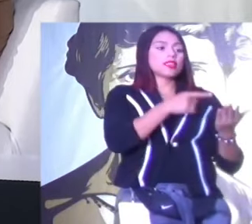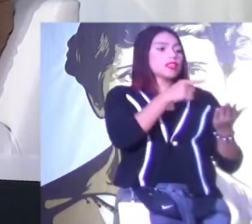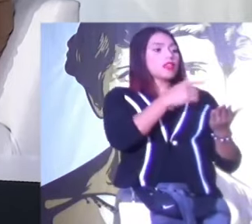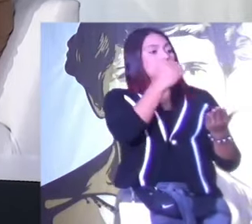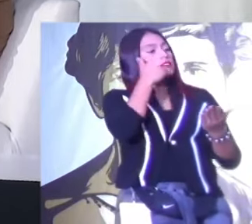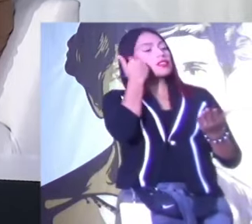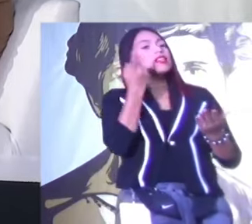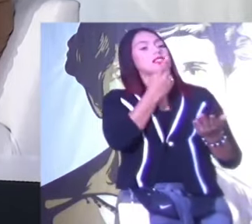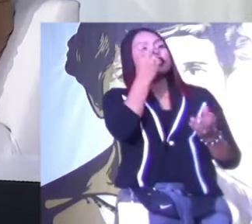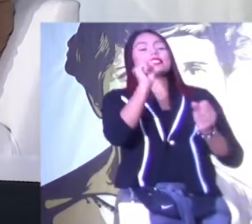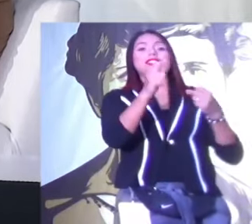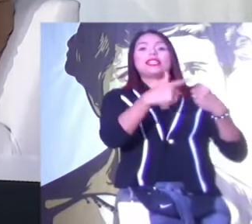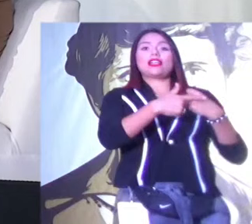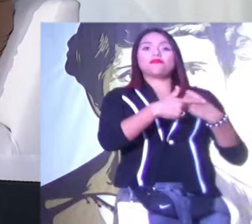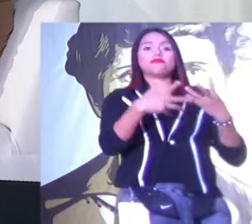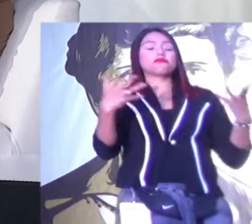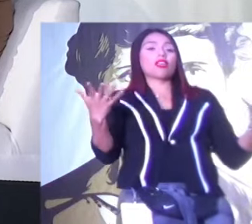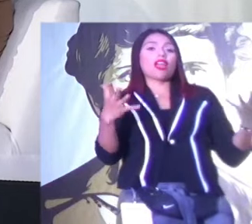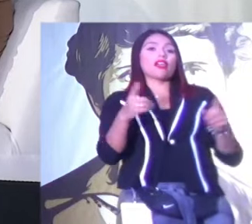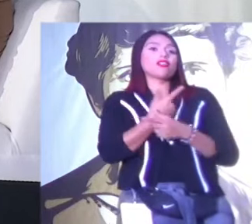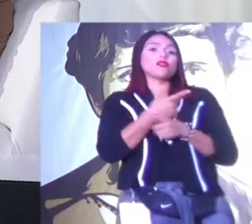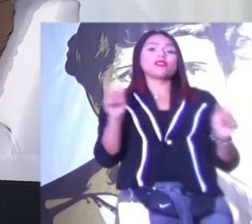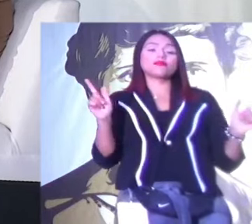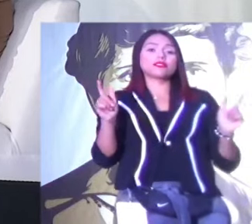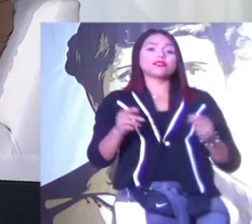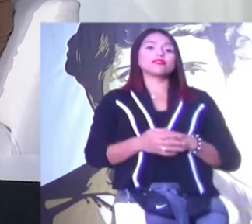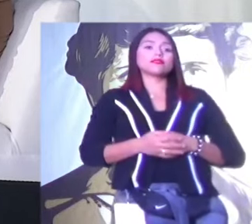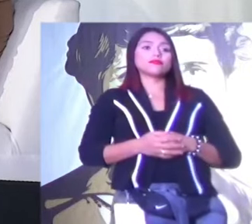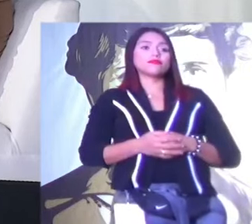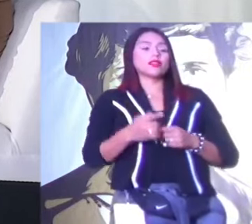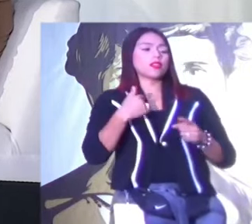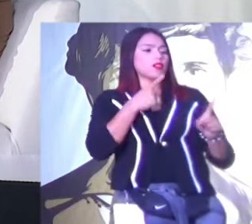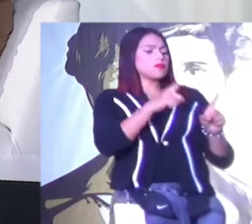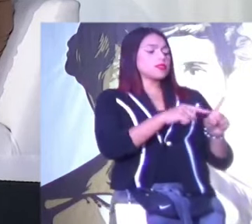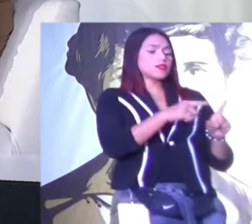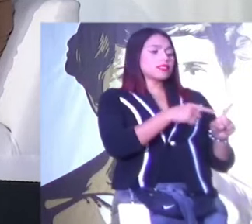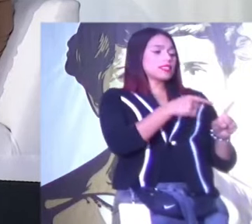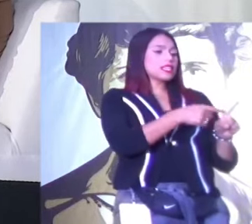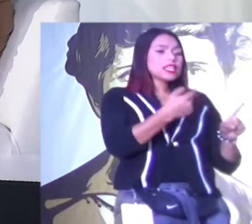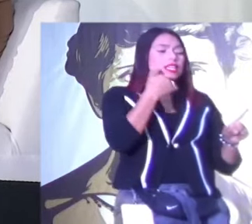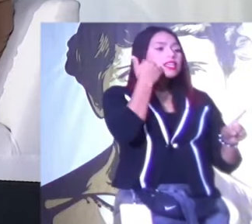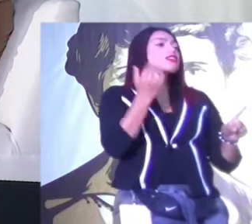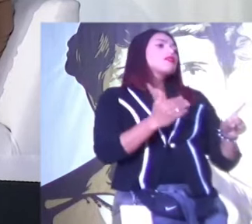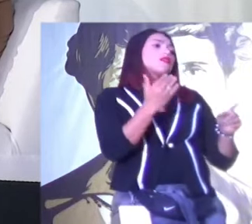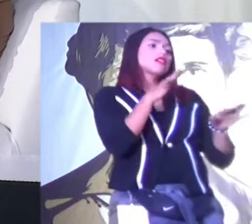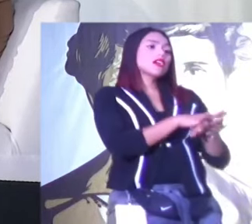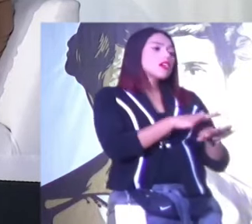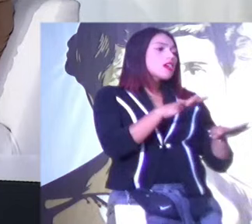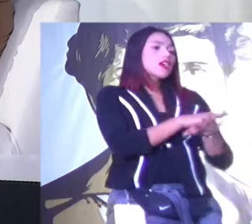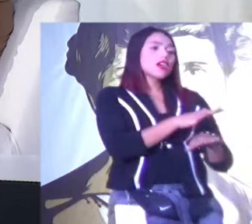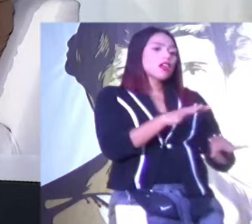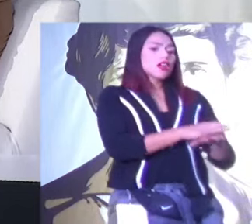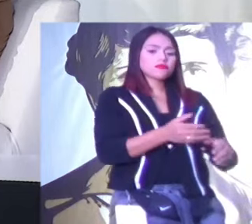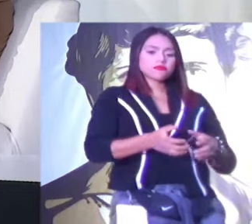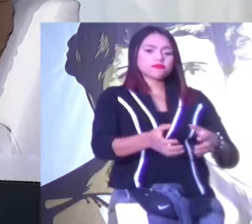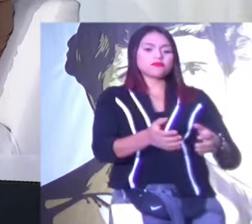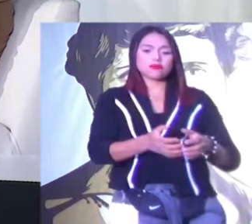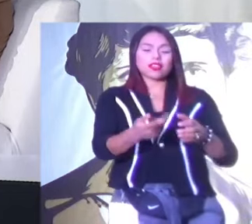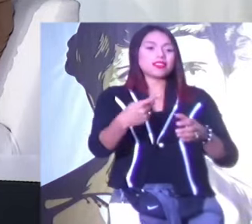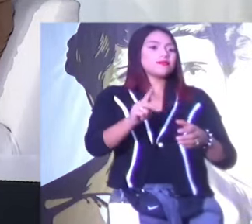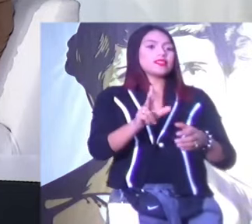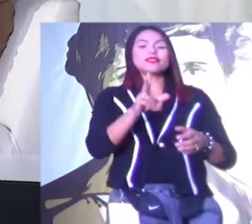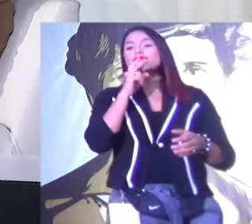protestar, pues que lo hagan, ¿no? Yo he tratado de cambiar a personajes que no he podido porque yo ya les he planteado un camino y ¿cómo voy a hacer este cambio drástico?